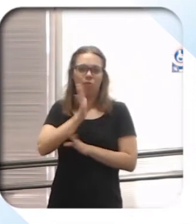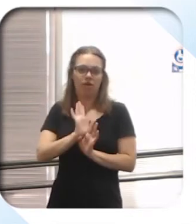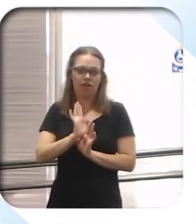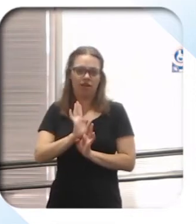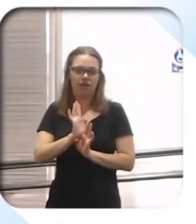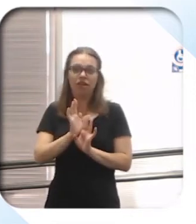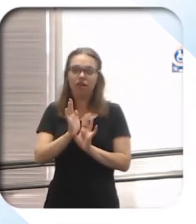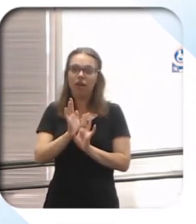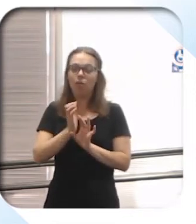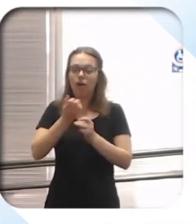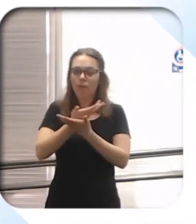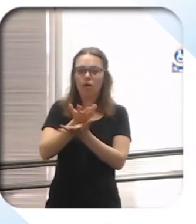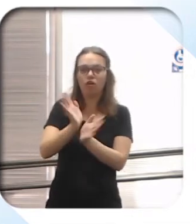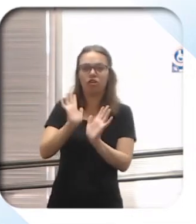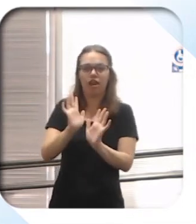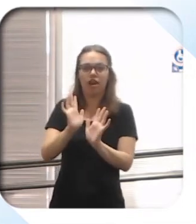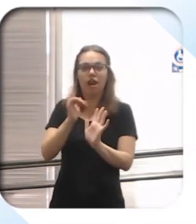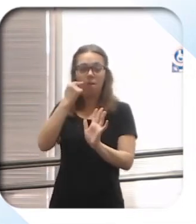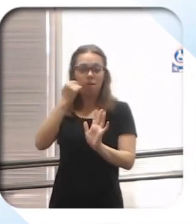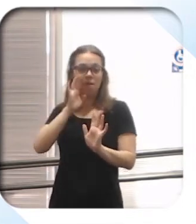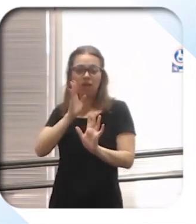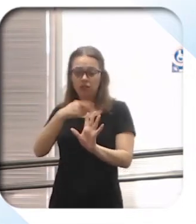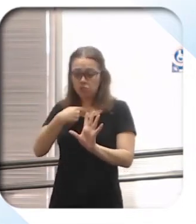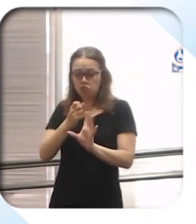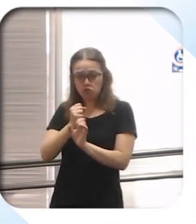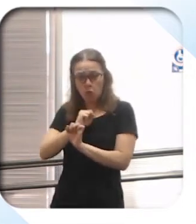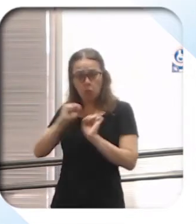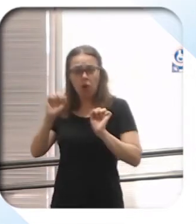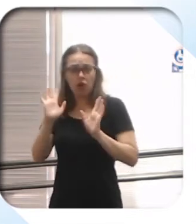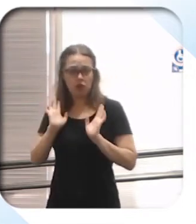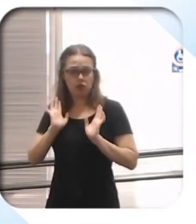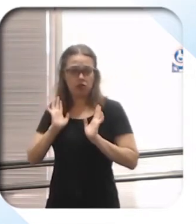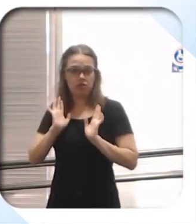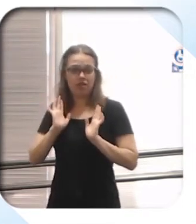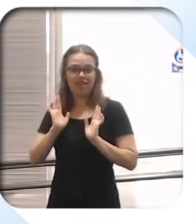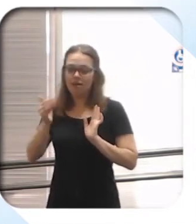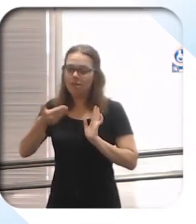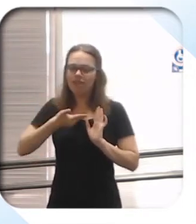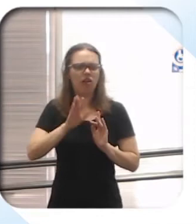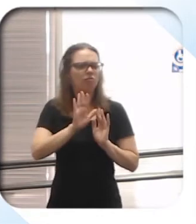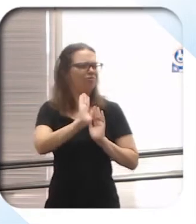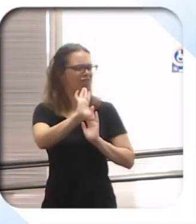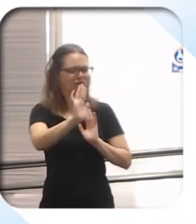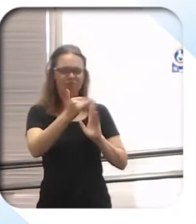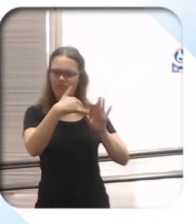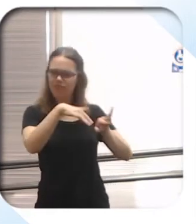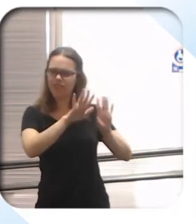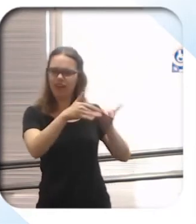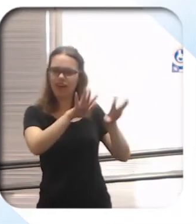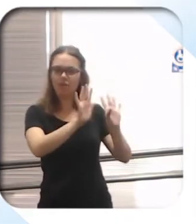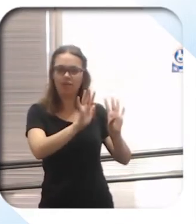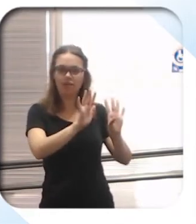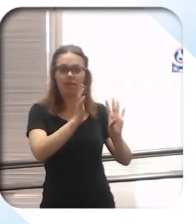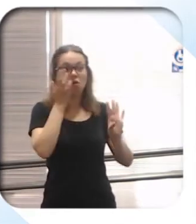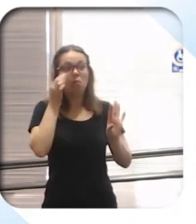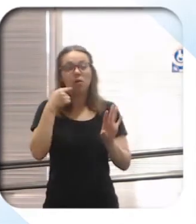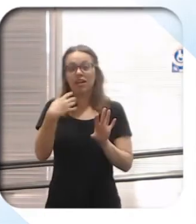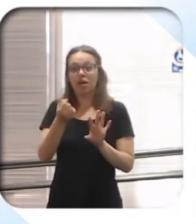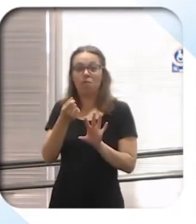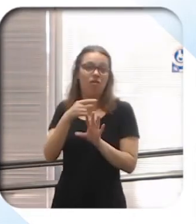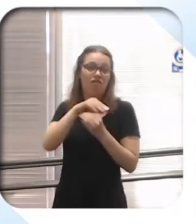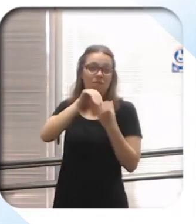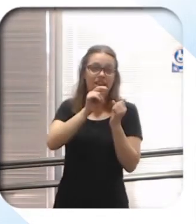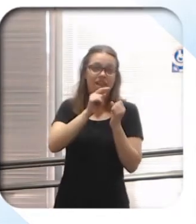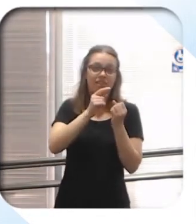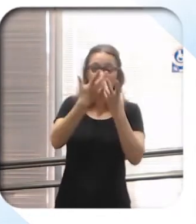aprendan a mostrarle a sus padres que ellos pueden y pedirle a sus padres que los dejen. A muchos no los dejaban cocinar, por ejemplo.